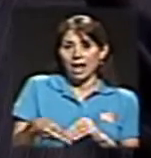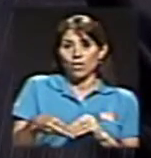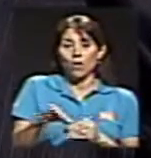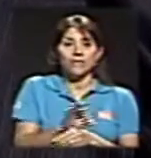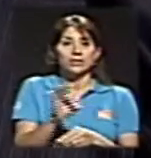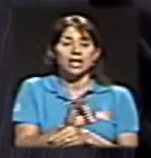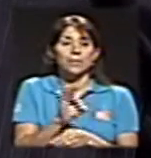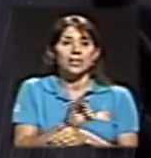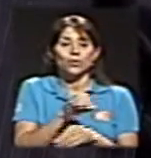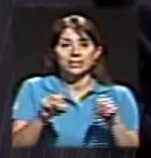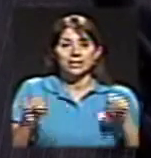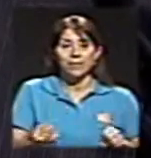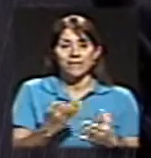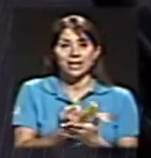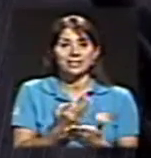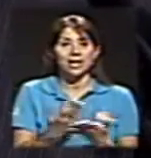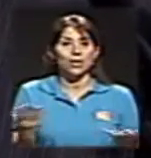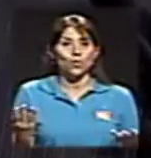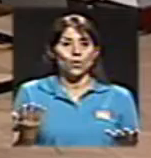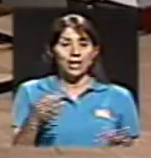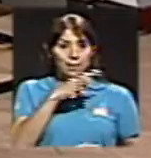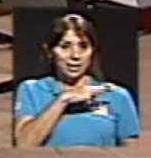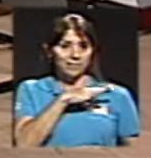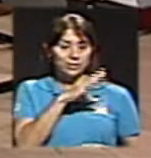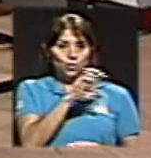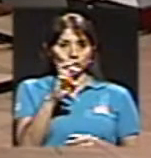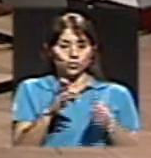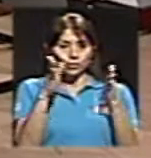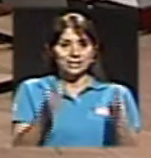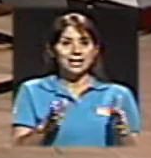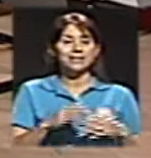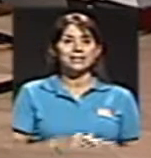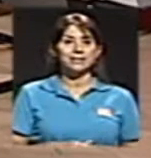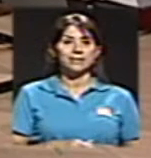sistema financiero en beneficio de los costarricenses.